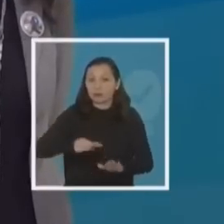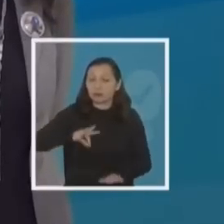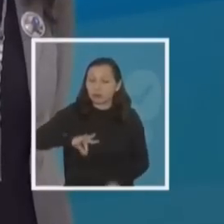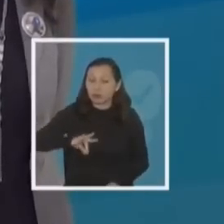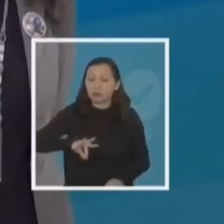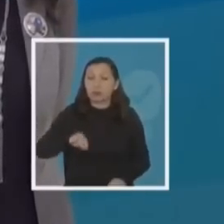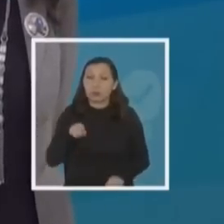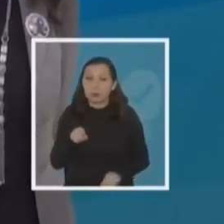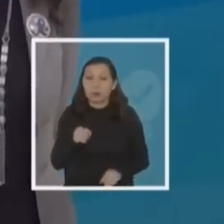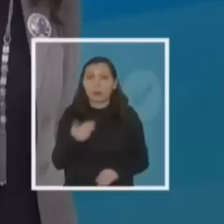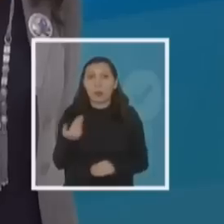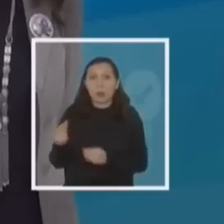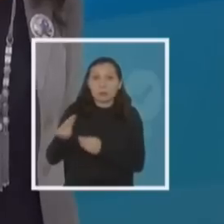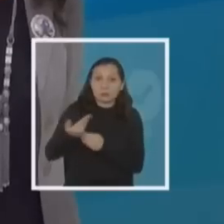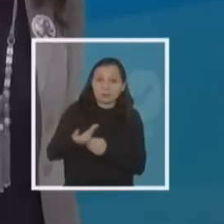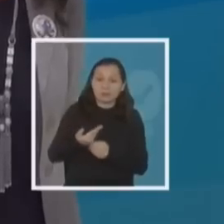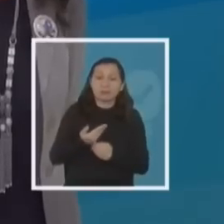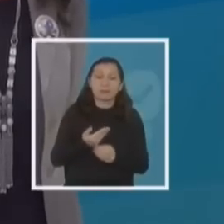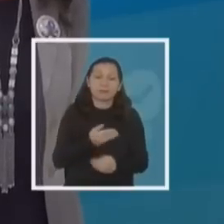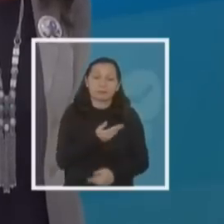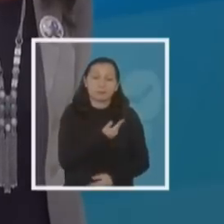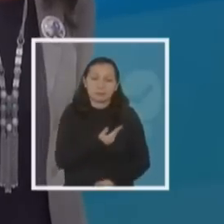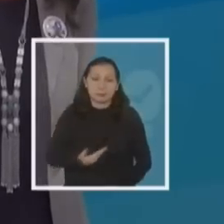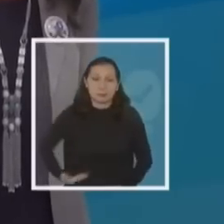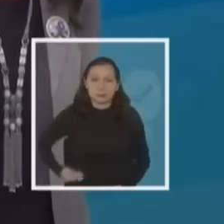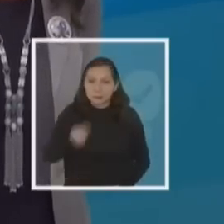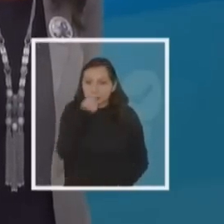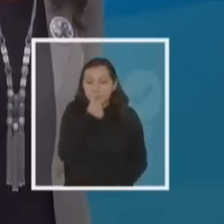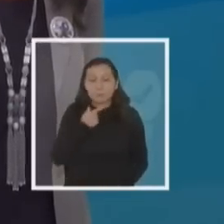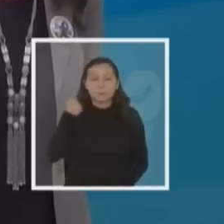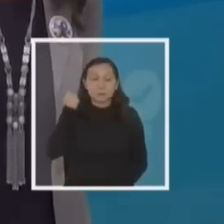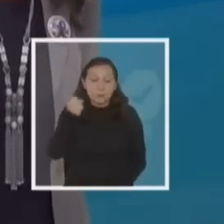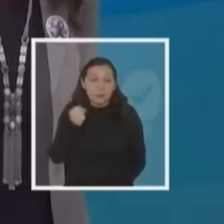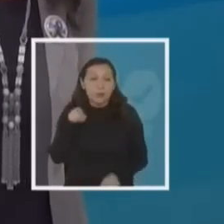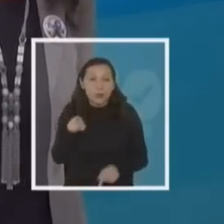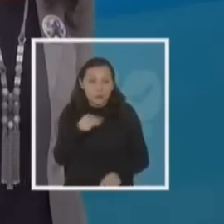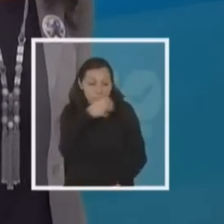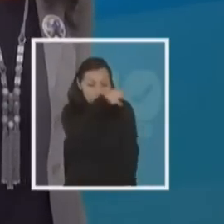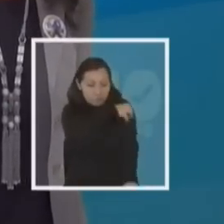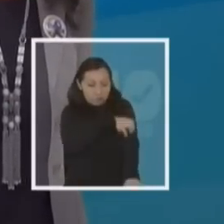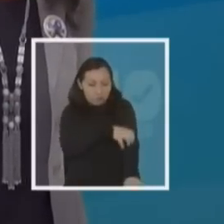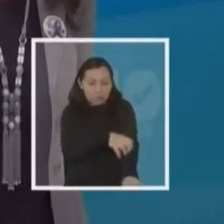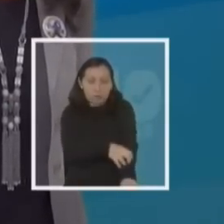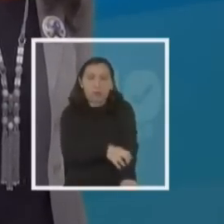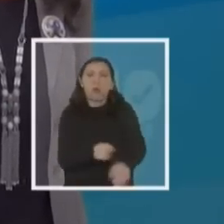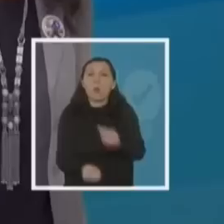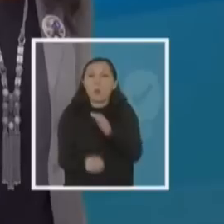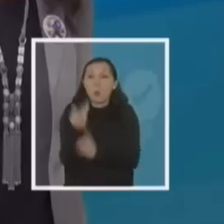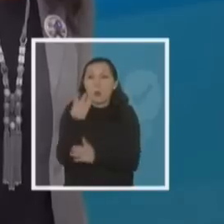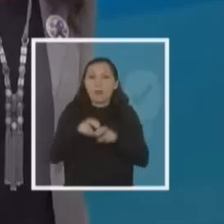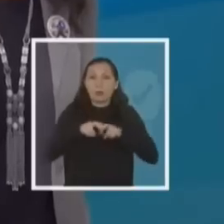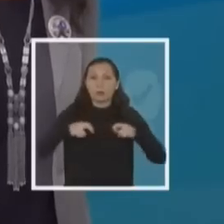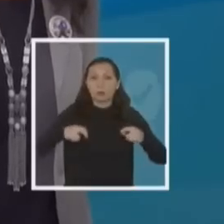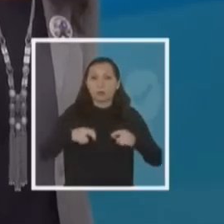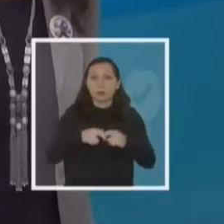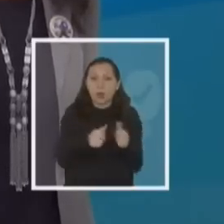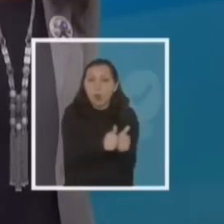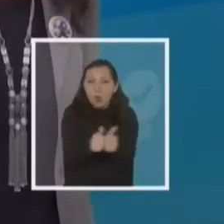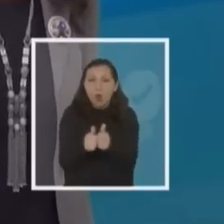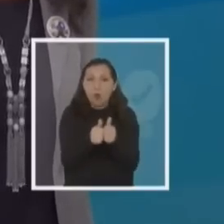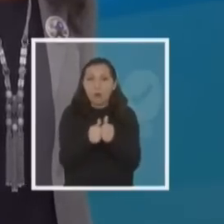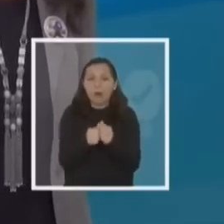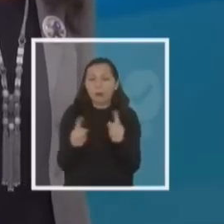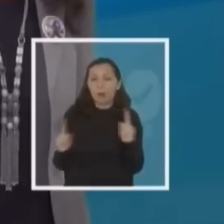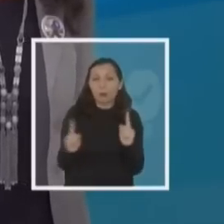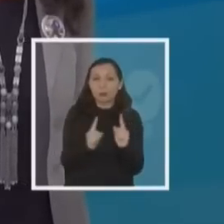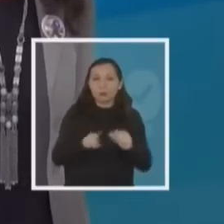encargo del presidente Gabriel Boric, va a constituir en cada una de las regiones del país mesas de acompañamiento de la reducción de la jornada